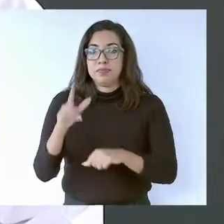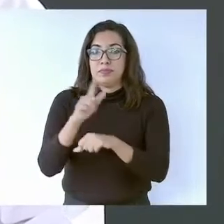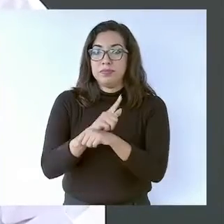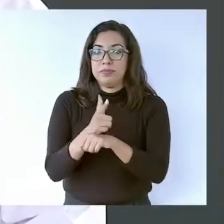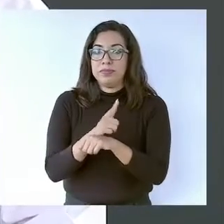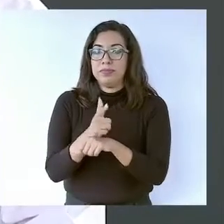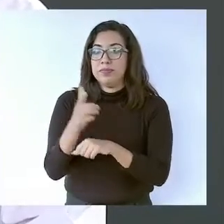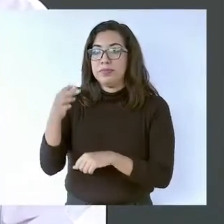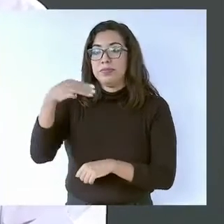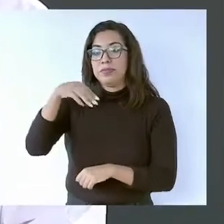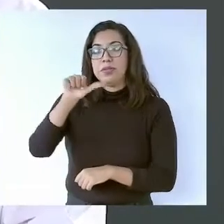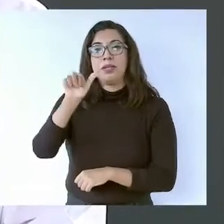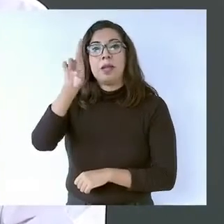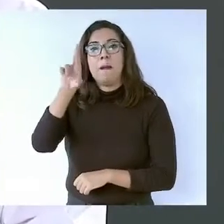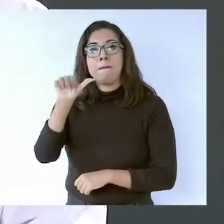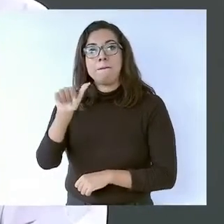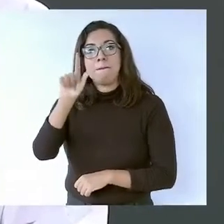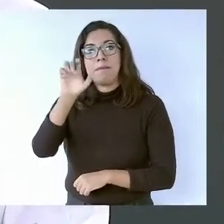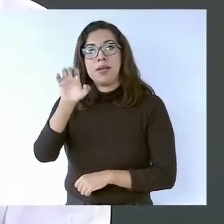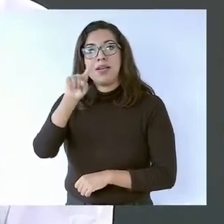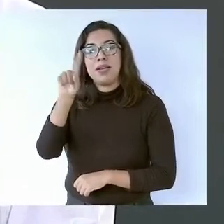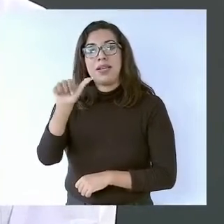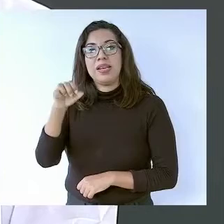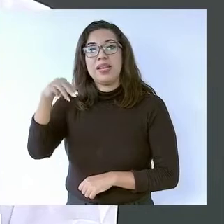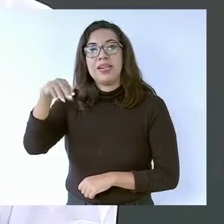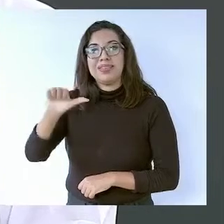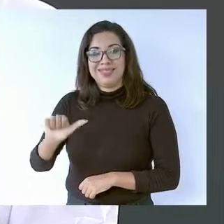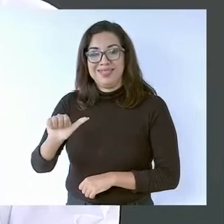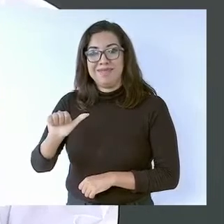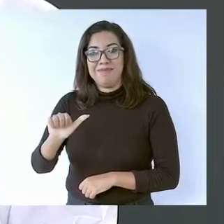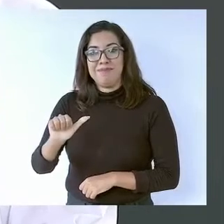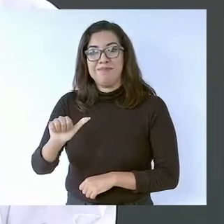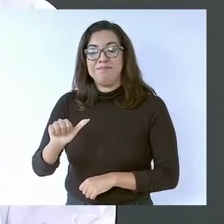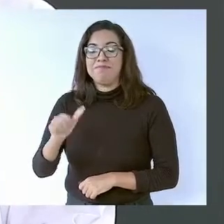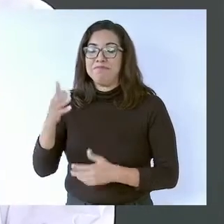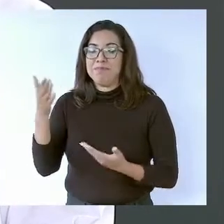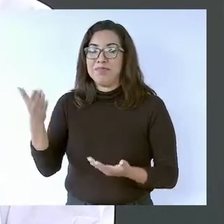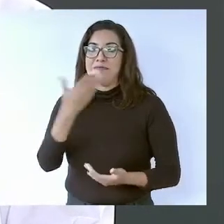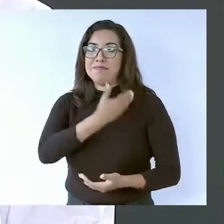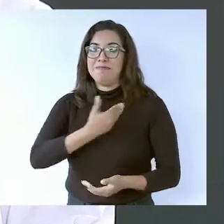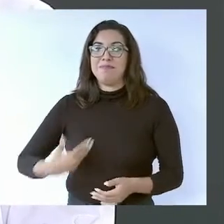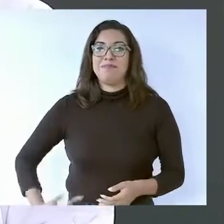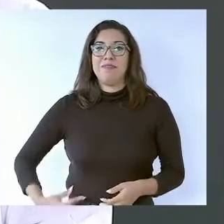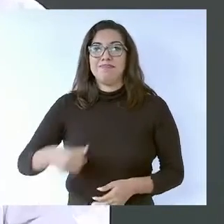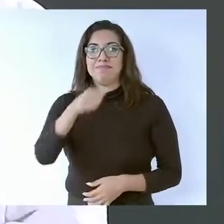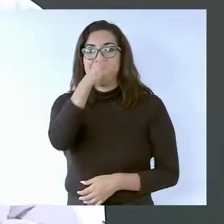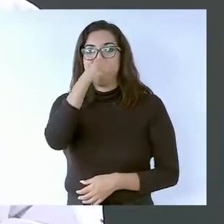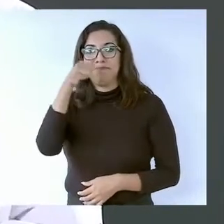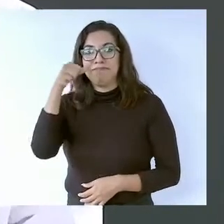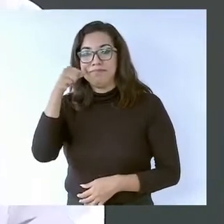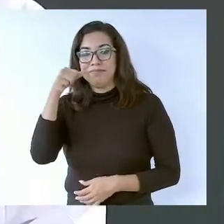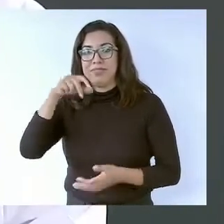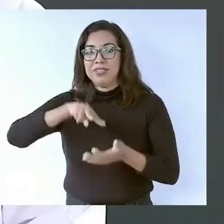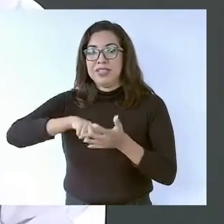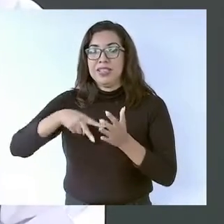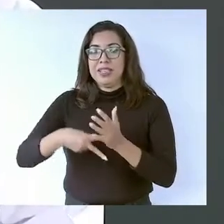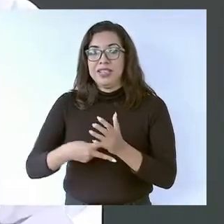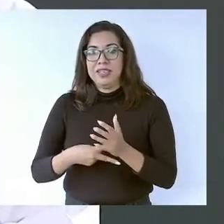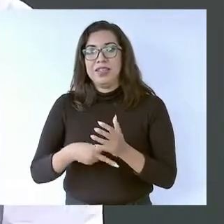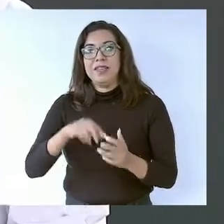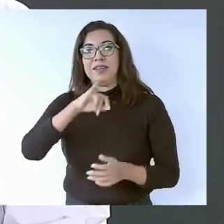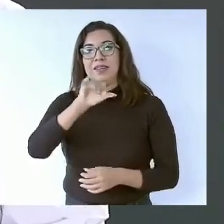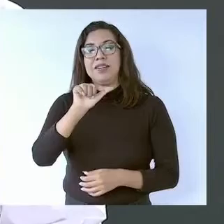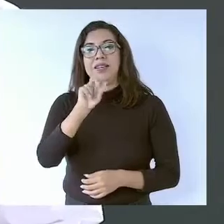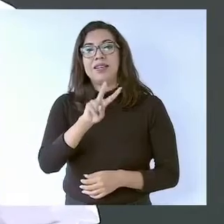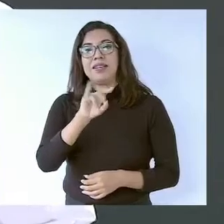Licenciada Mara Lezama Espinosa, presidente municipal de Benito Juárez. Ingeniero Daniel Chávez